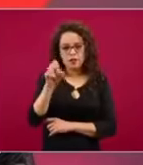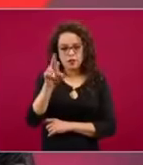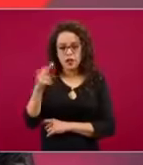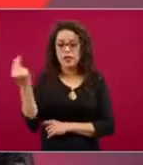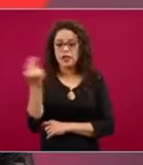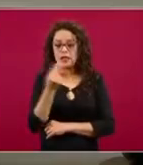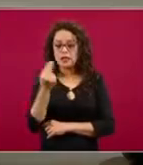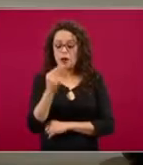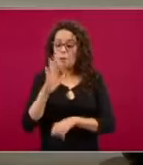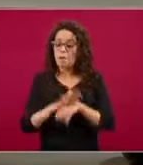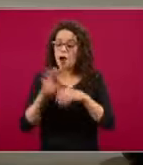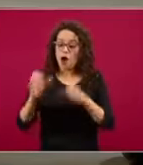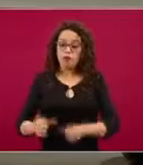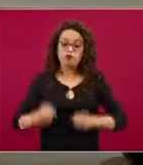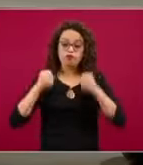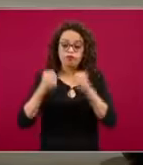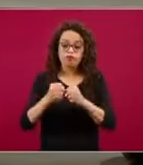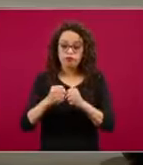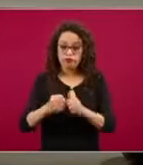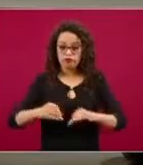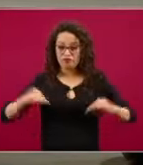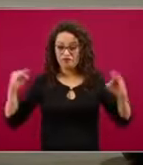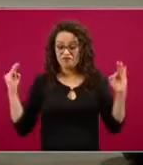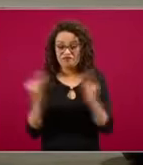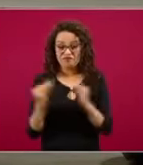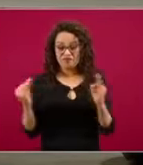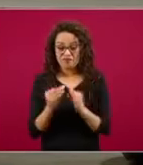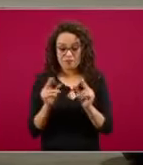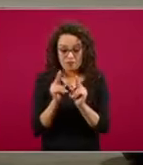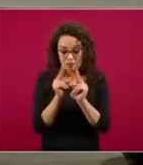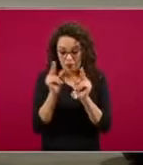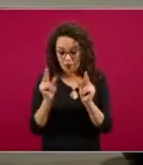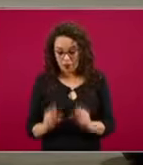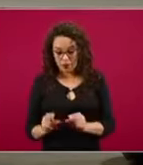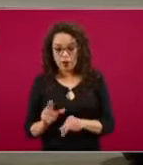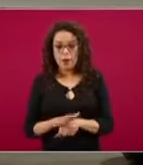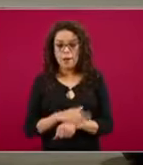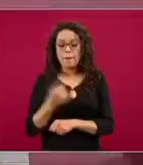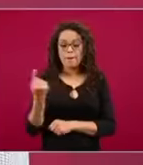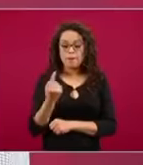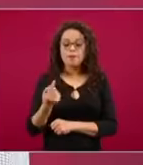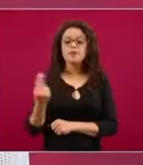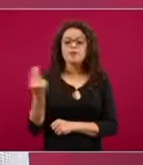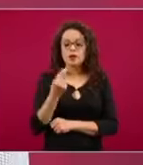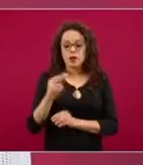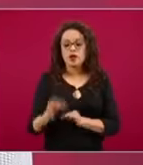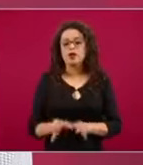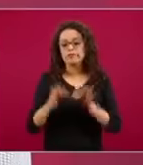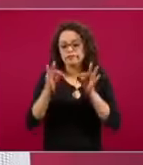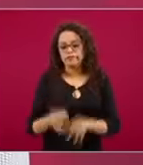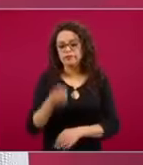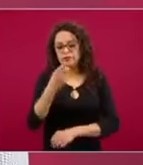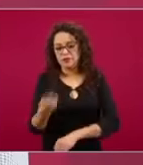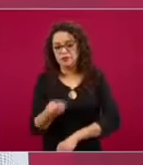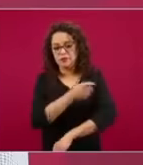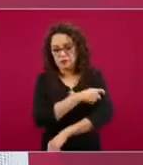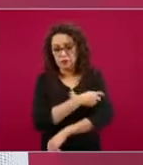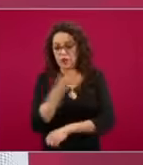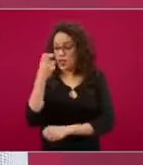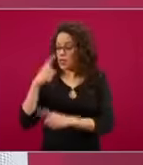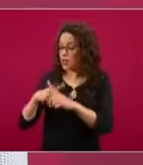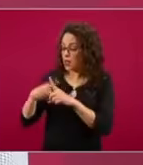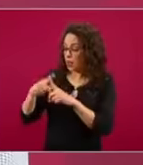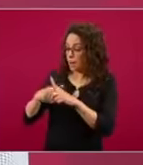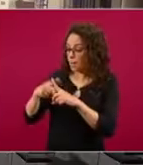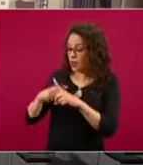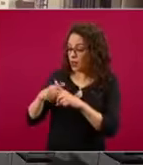ultracongelación y los requiere precisamente para poder asegurar la eficacia de la vacuna. Es decir, si no se asegura esas temperaturas